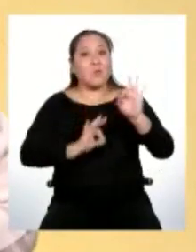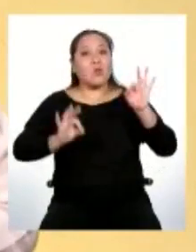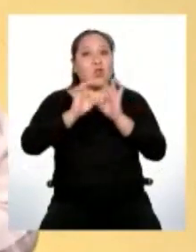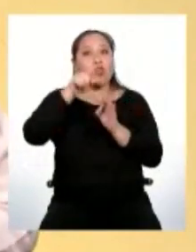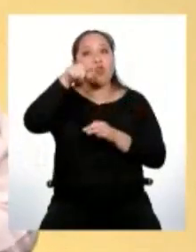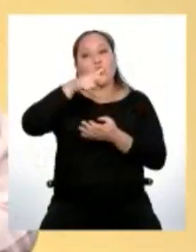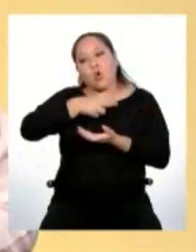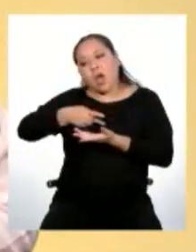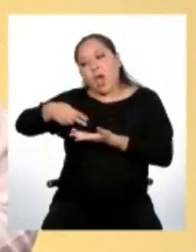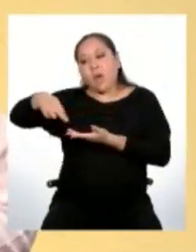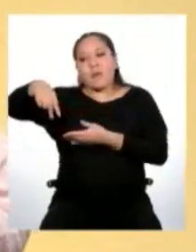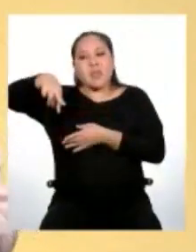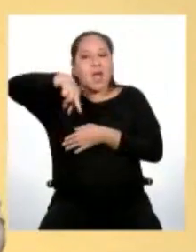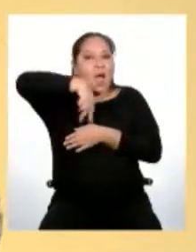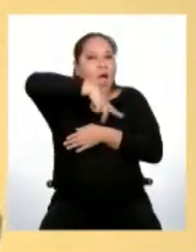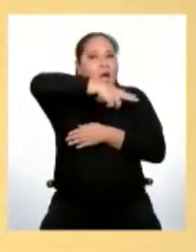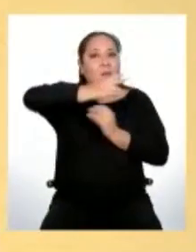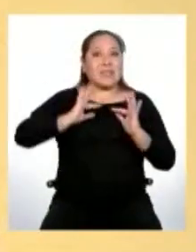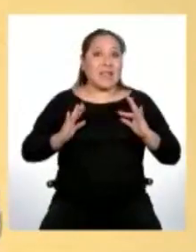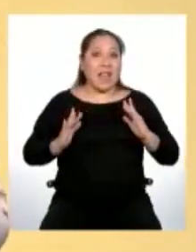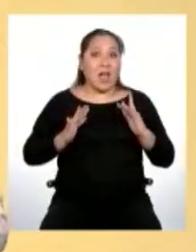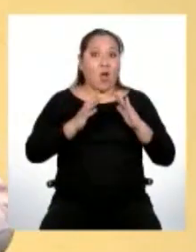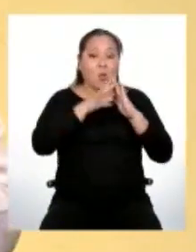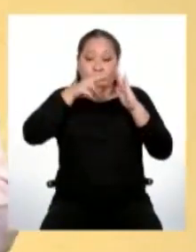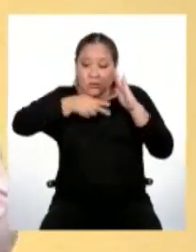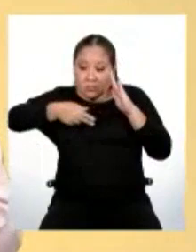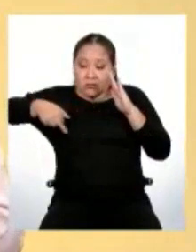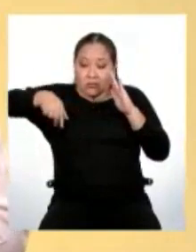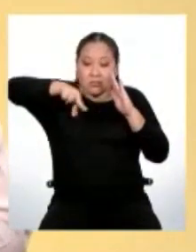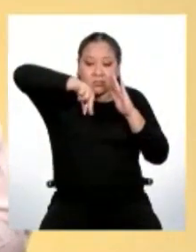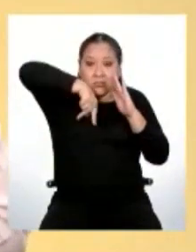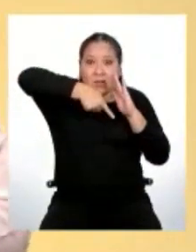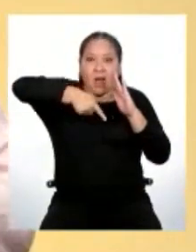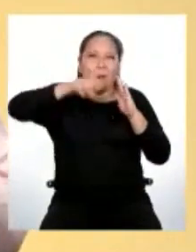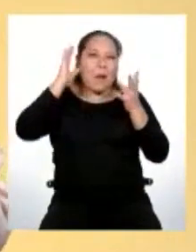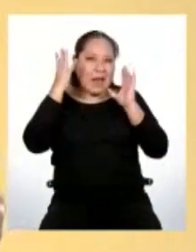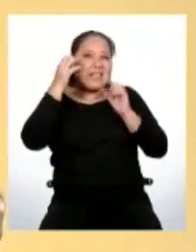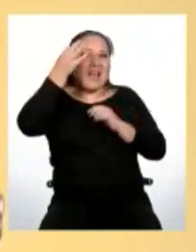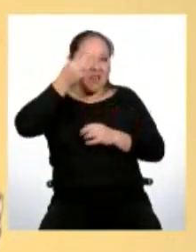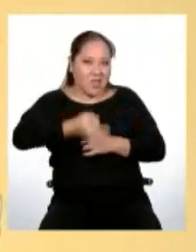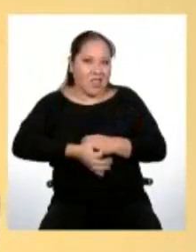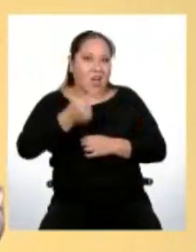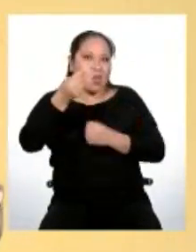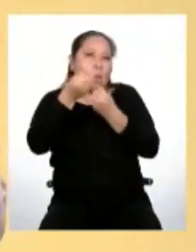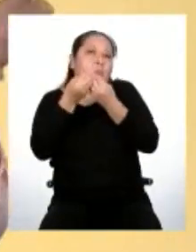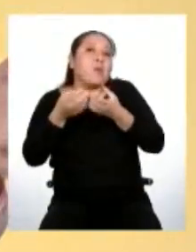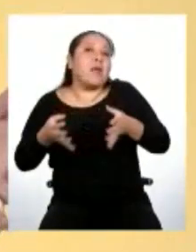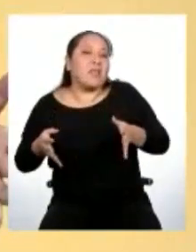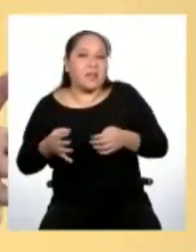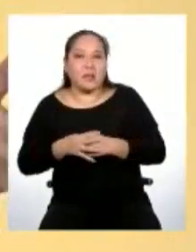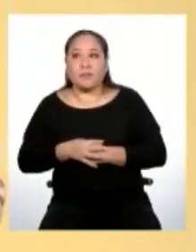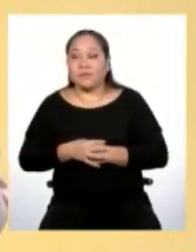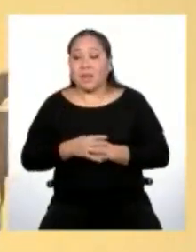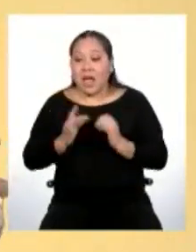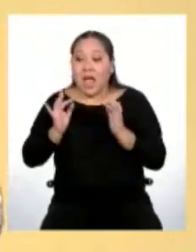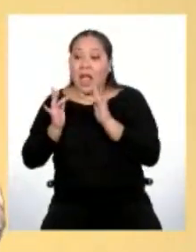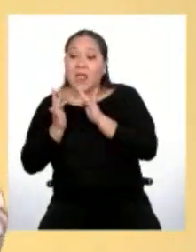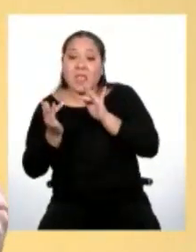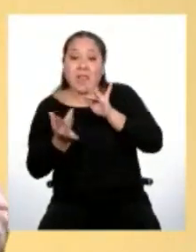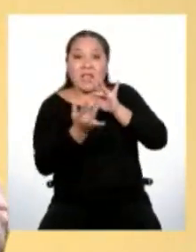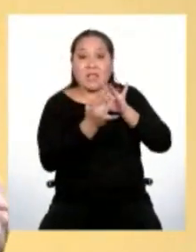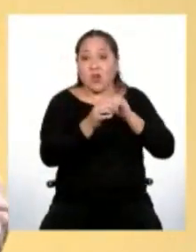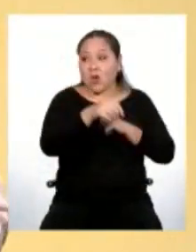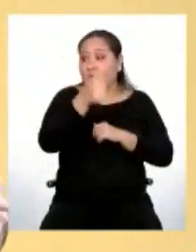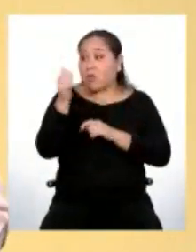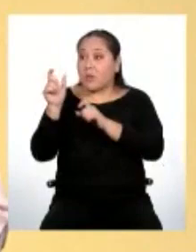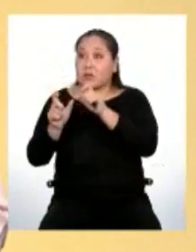Cuando caminabas por la montaña, generaste una sensación de andar perdido. La interacción con nosotros, los otros personajes, también estuvo muy